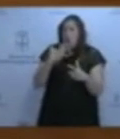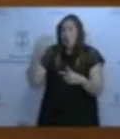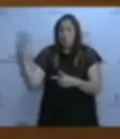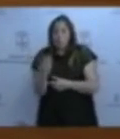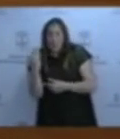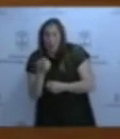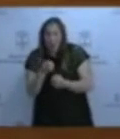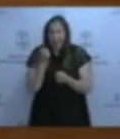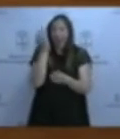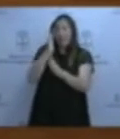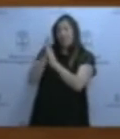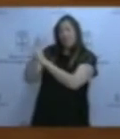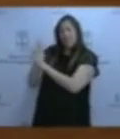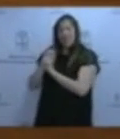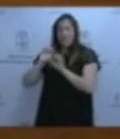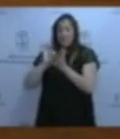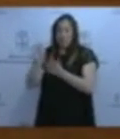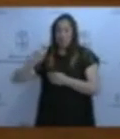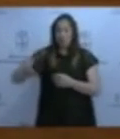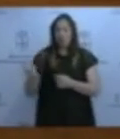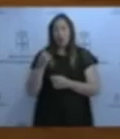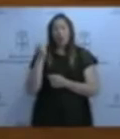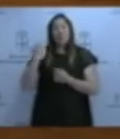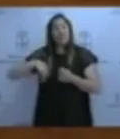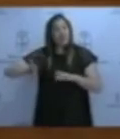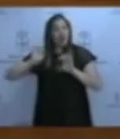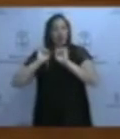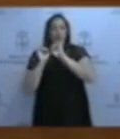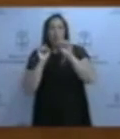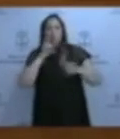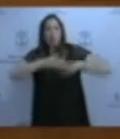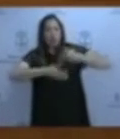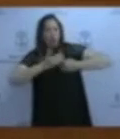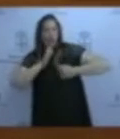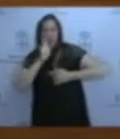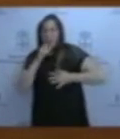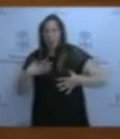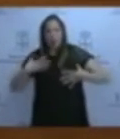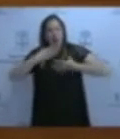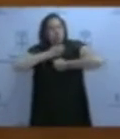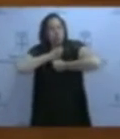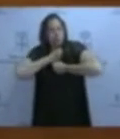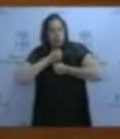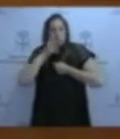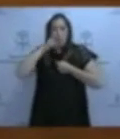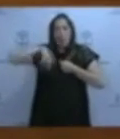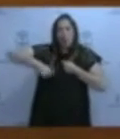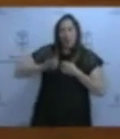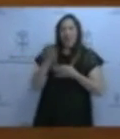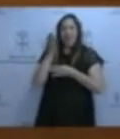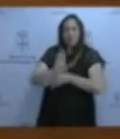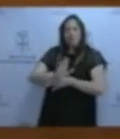todo el resto de servicios. Señoría, vaya concluyendo. Esto desbloquearía procesos que ahora son cuellos de botella. No basta con ofrecer empleos